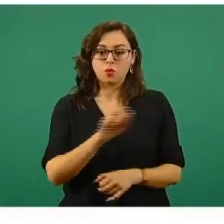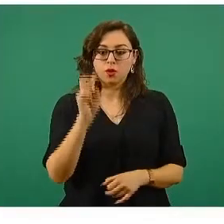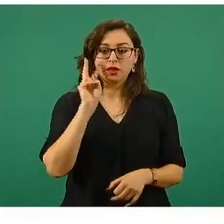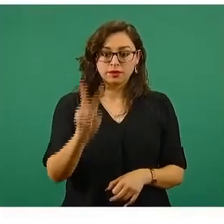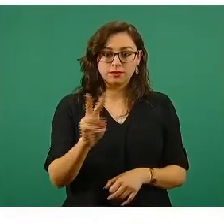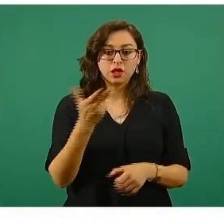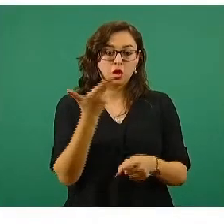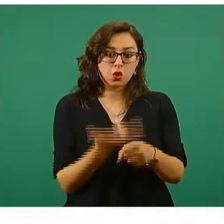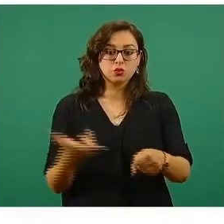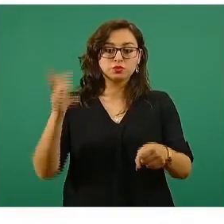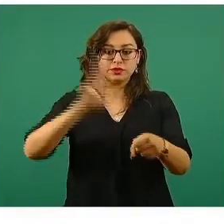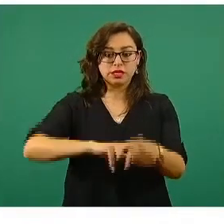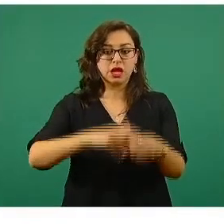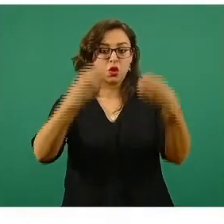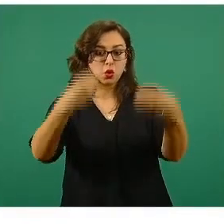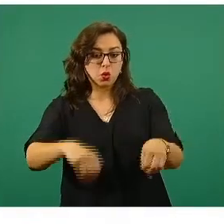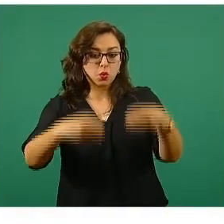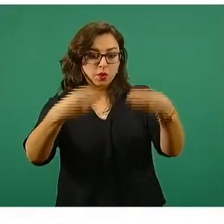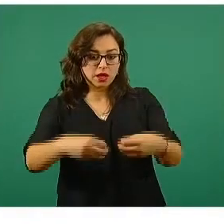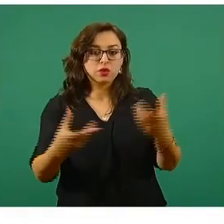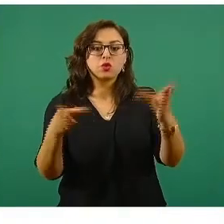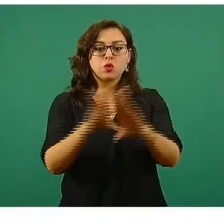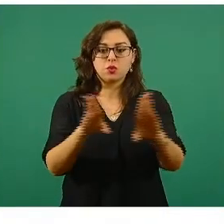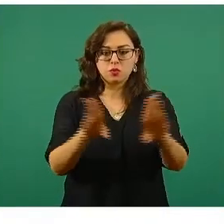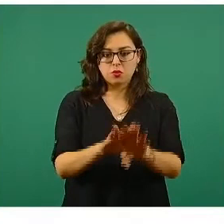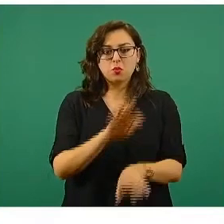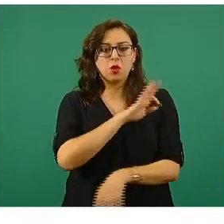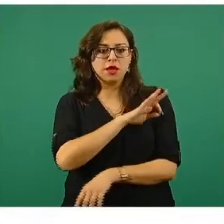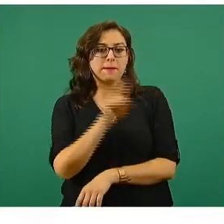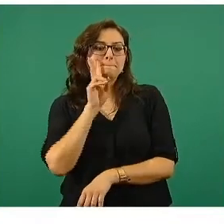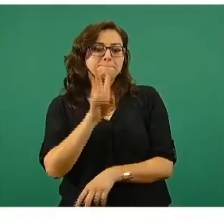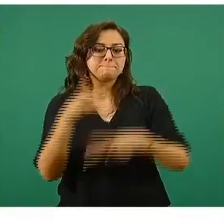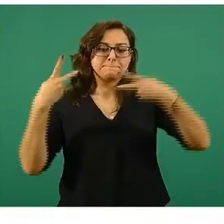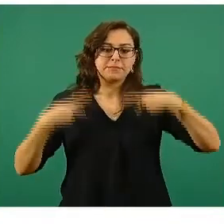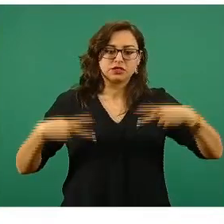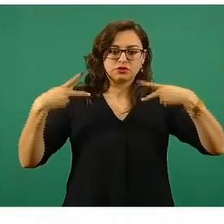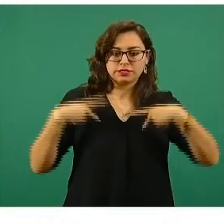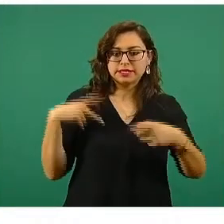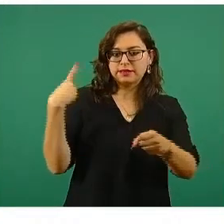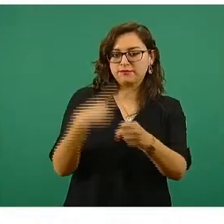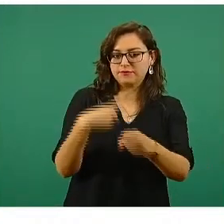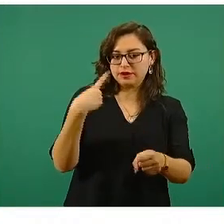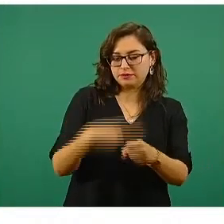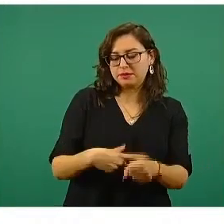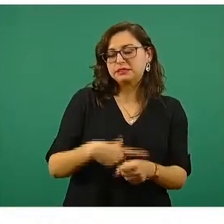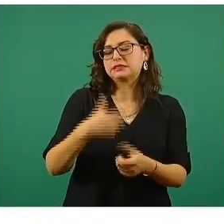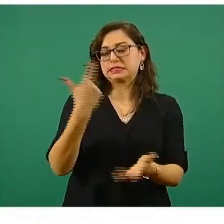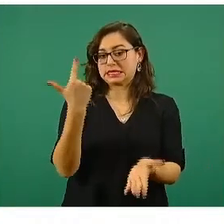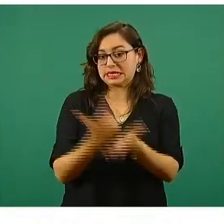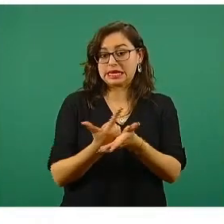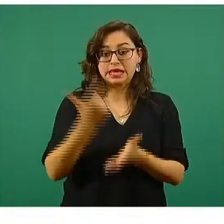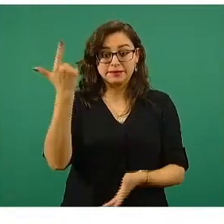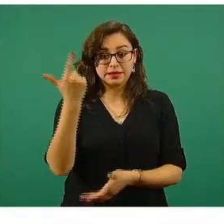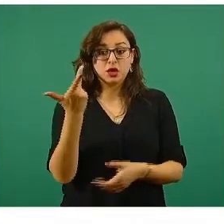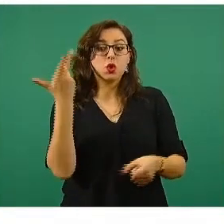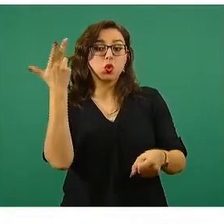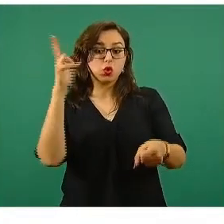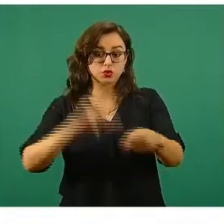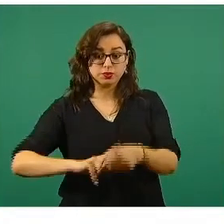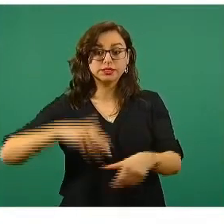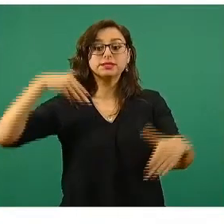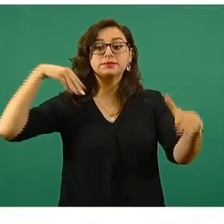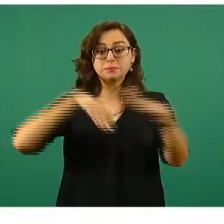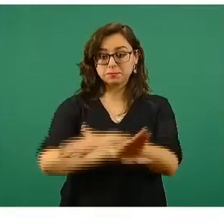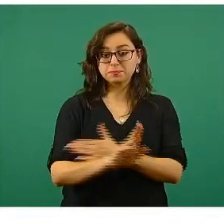Aquí están representadas las personas que, por padecer COVID grave o crítico, tienen que ser internadas, tienen que ocupar una de